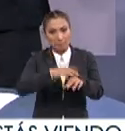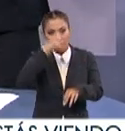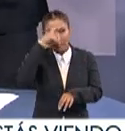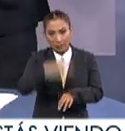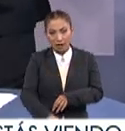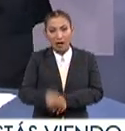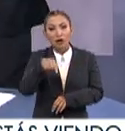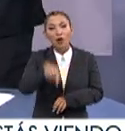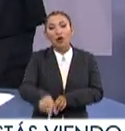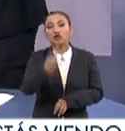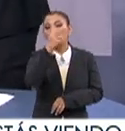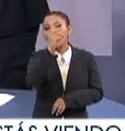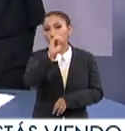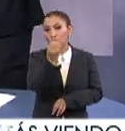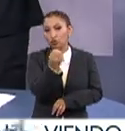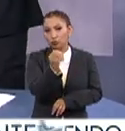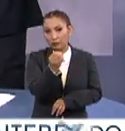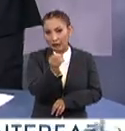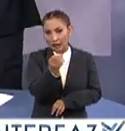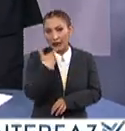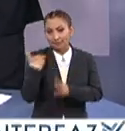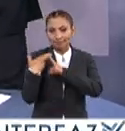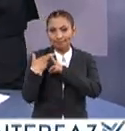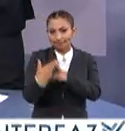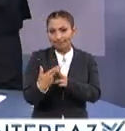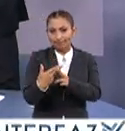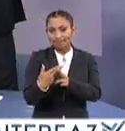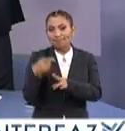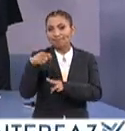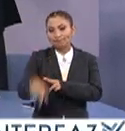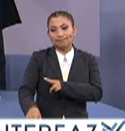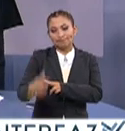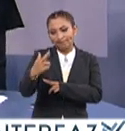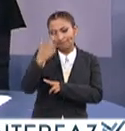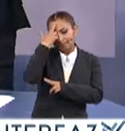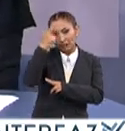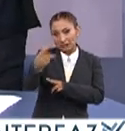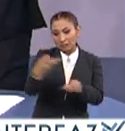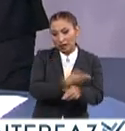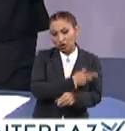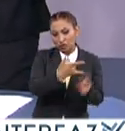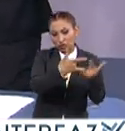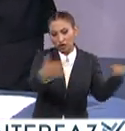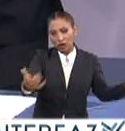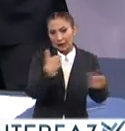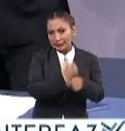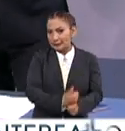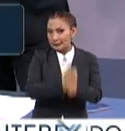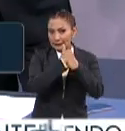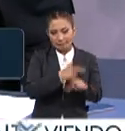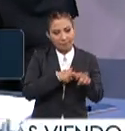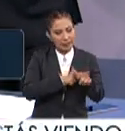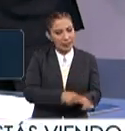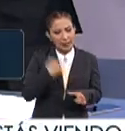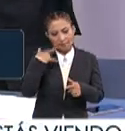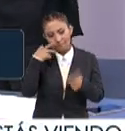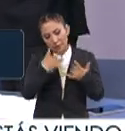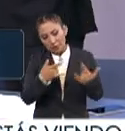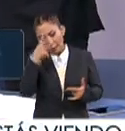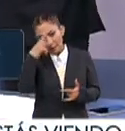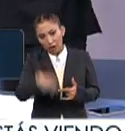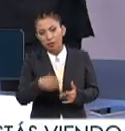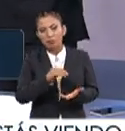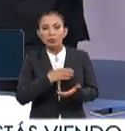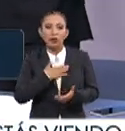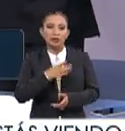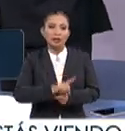México. Este 2 de octubre, pues conmemoramos este suceso que dolió mucho y que ha seguido doliendo en la historia de nuestro país. Muy